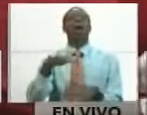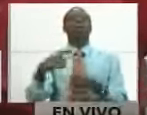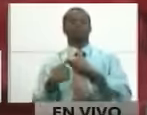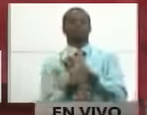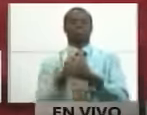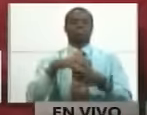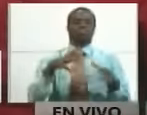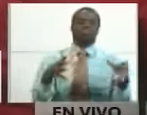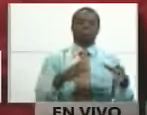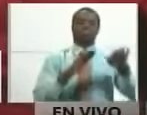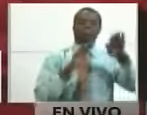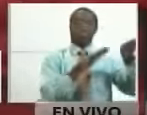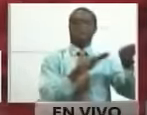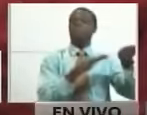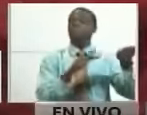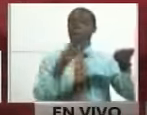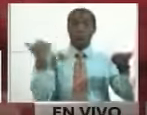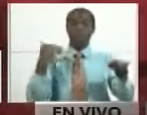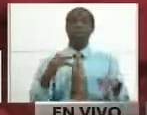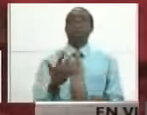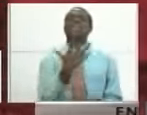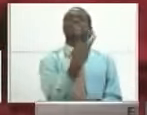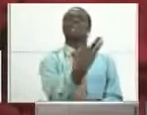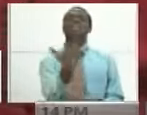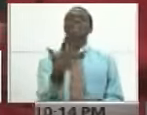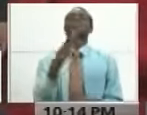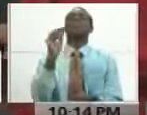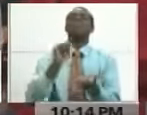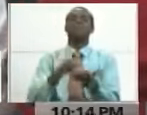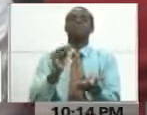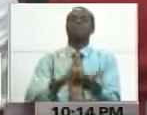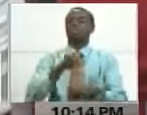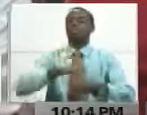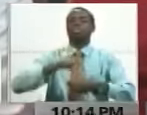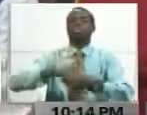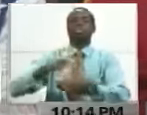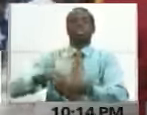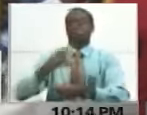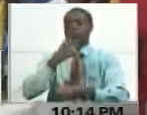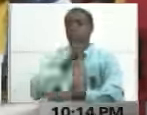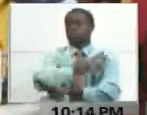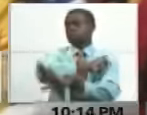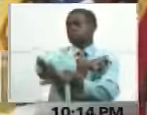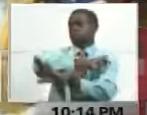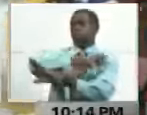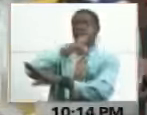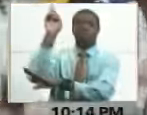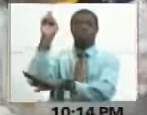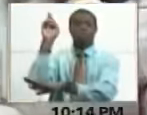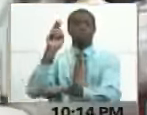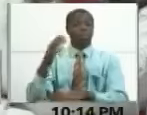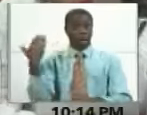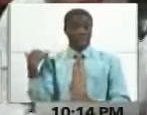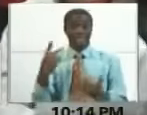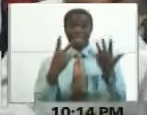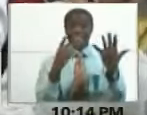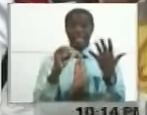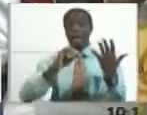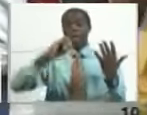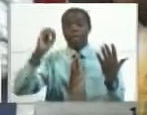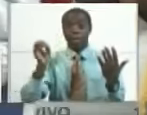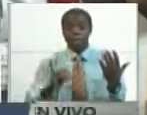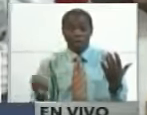35 veces, récord mundial, más del 60% de las sesiones del año 2016 tuvieron